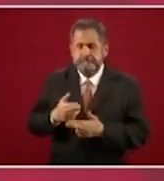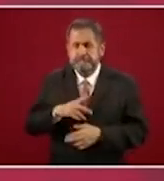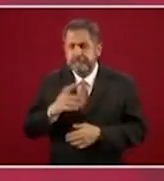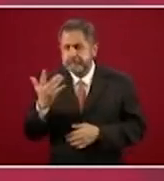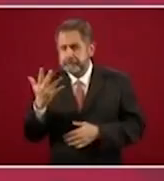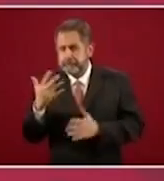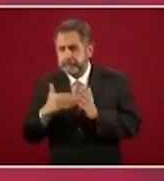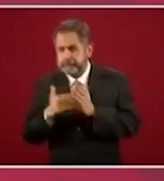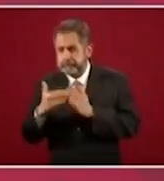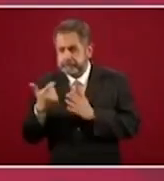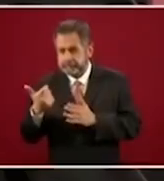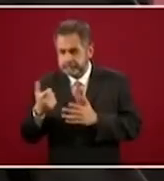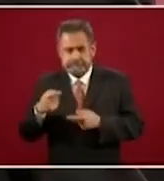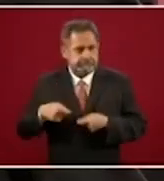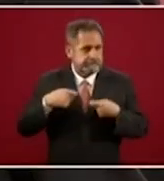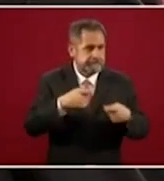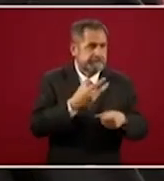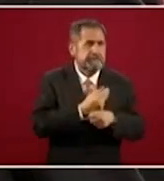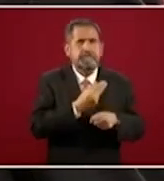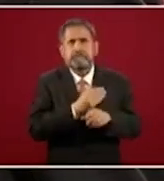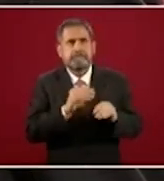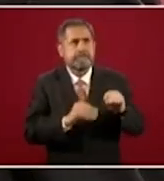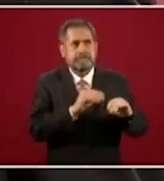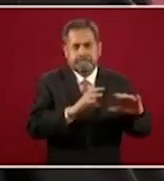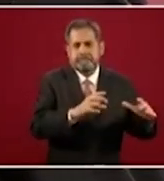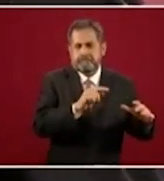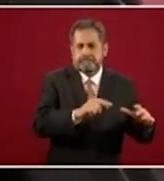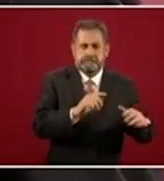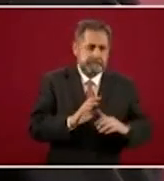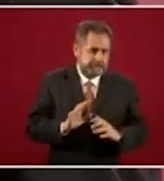pesos y el seguro